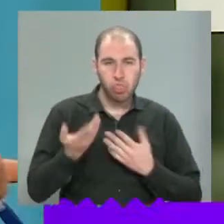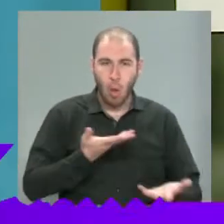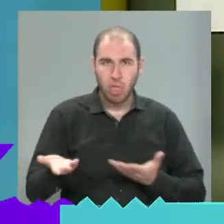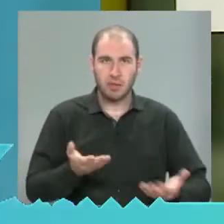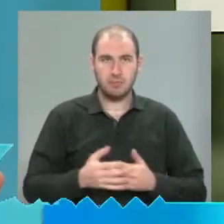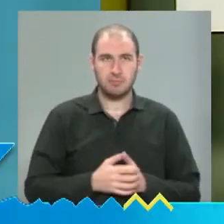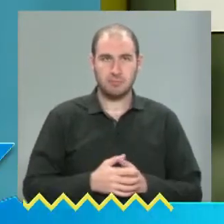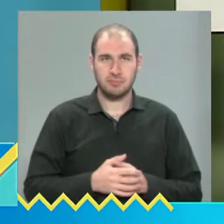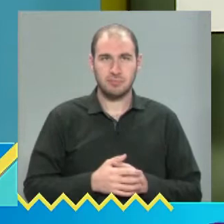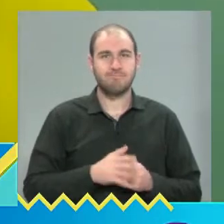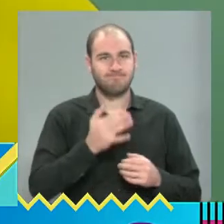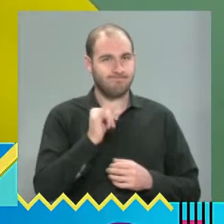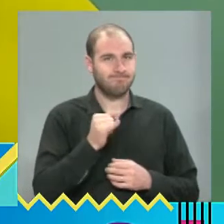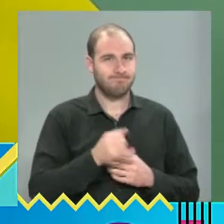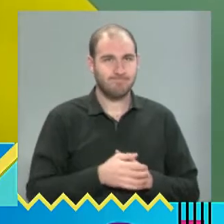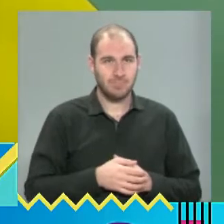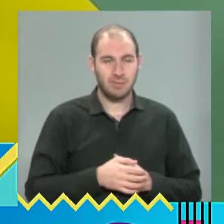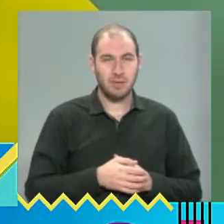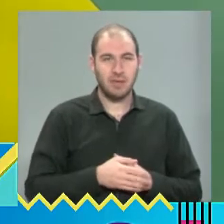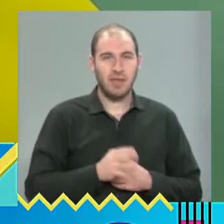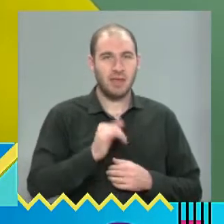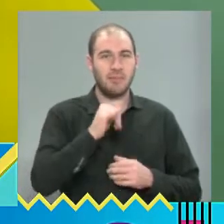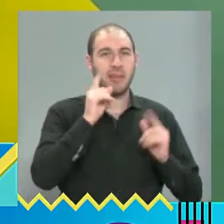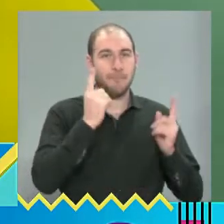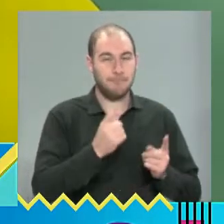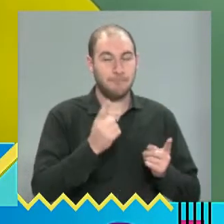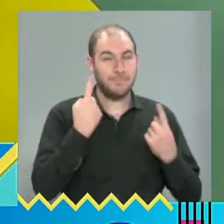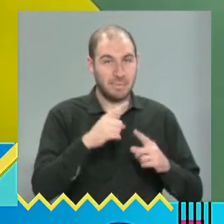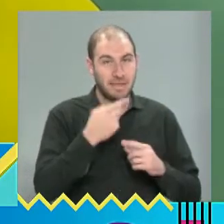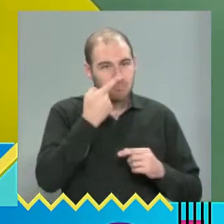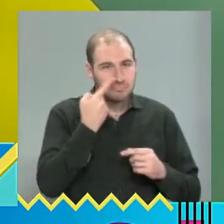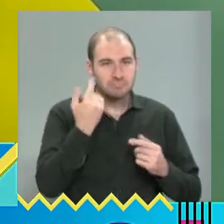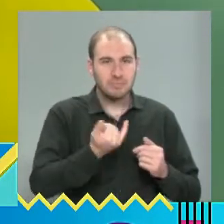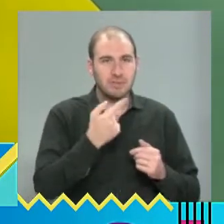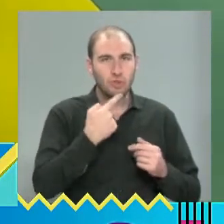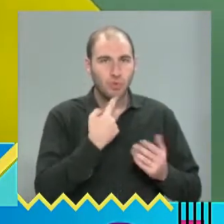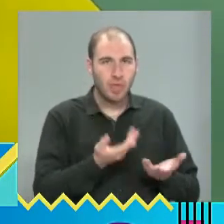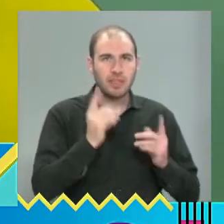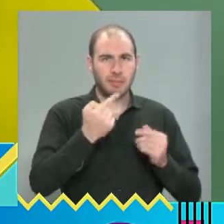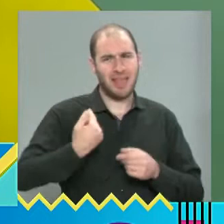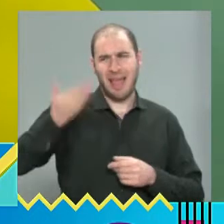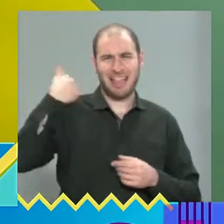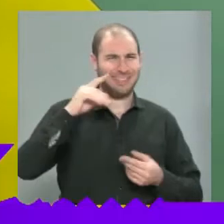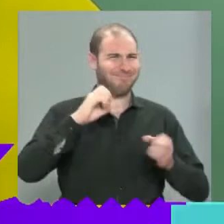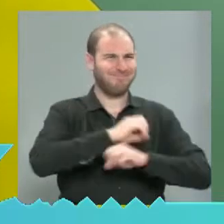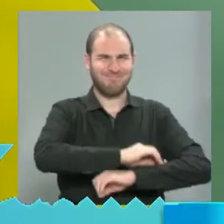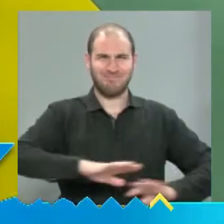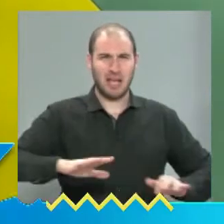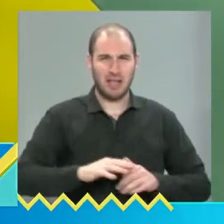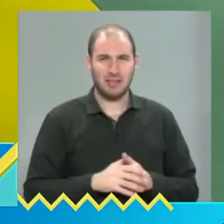de... Sí, hay especulación, pero también hay un pasado de mucha inestabilidad y sobre